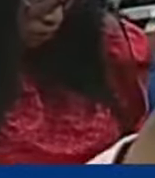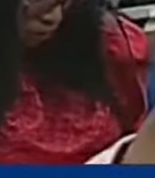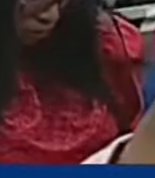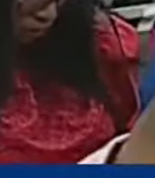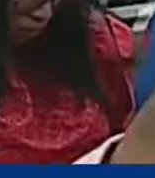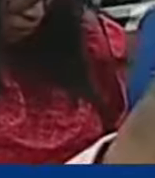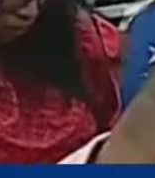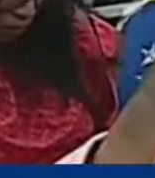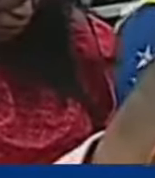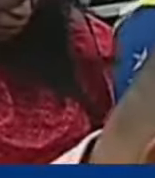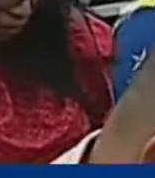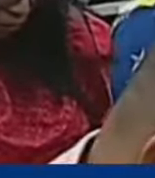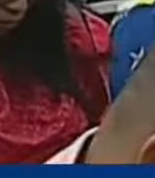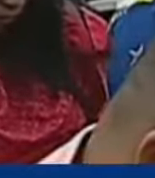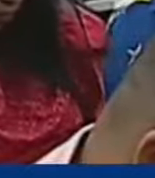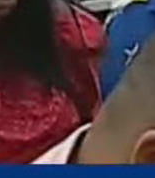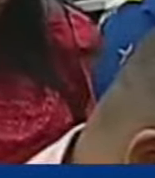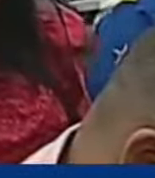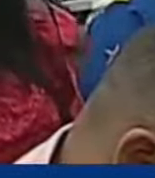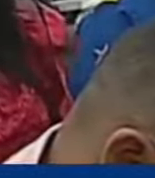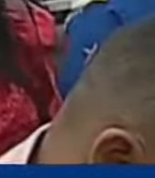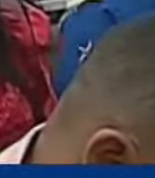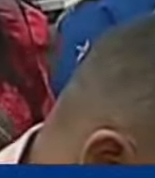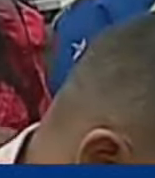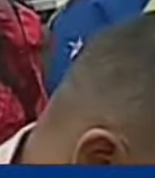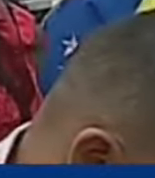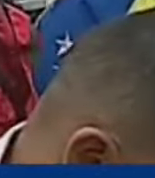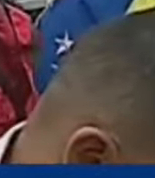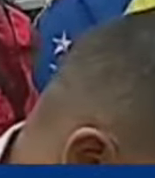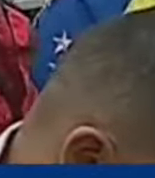para esta reunión de trabajo que habíamos quedado pendiente